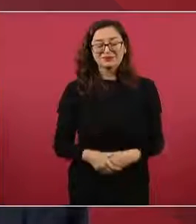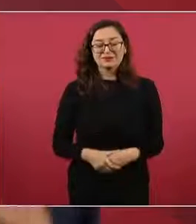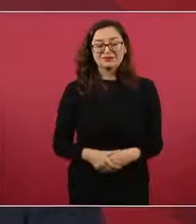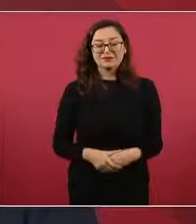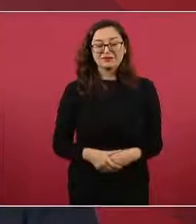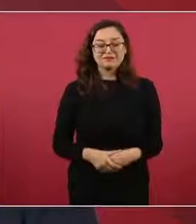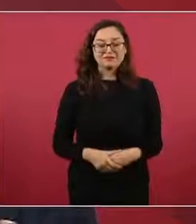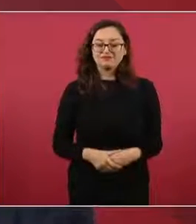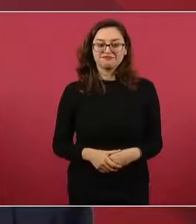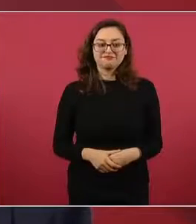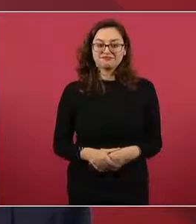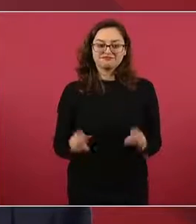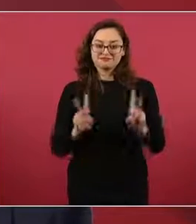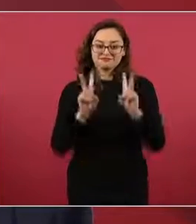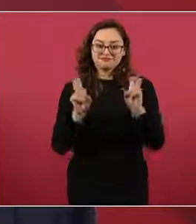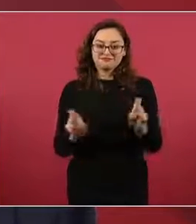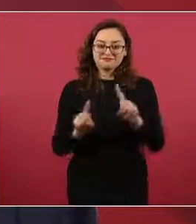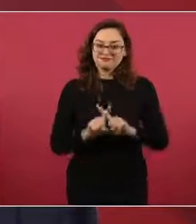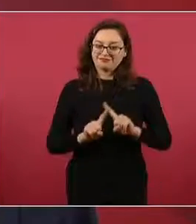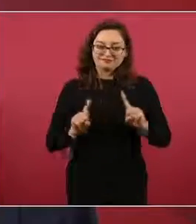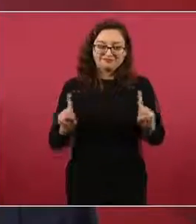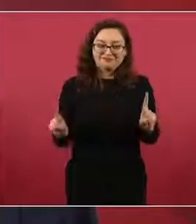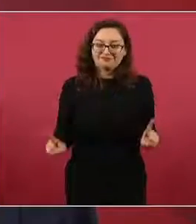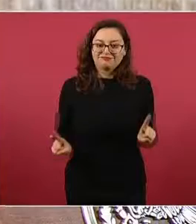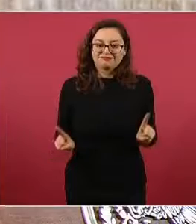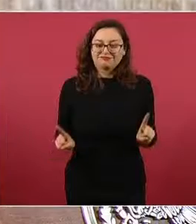Pero esto no es así.